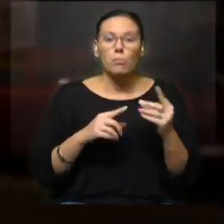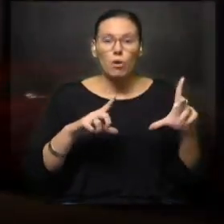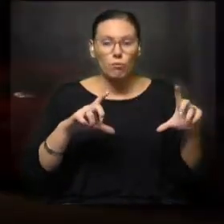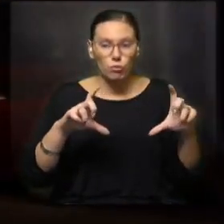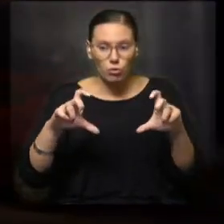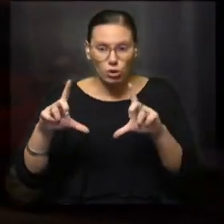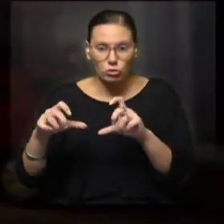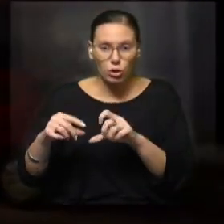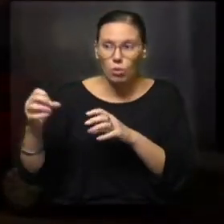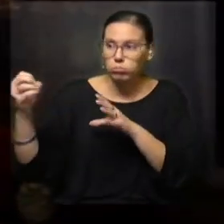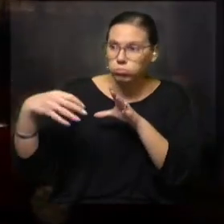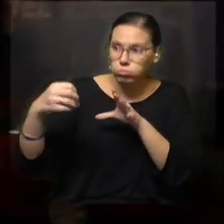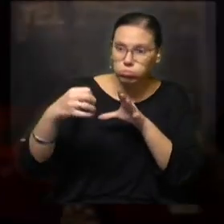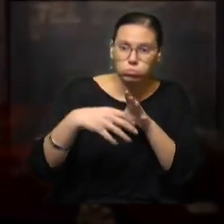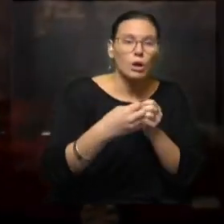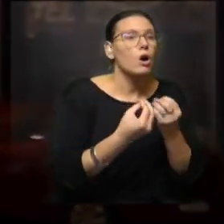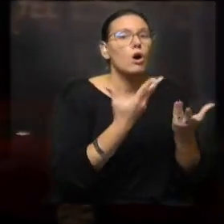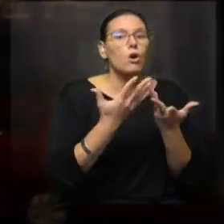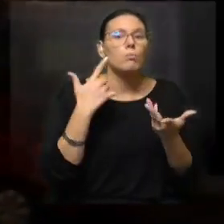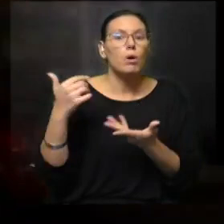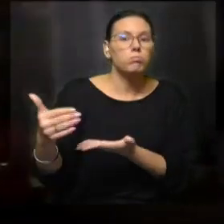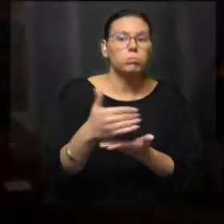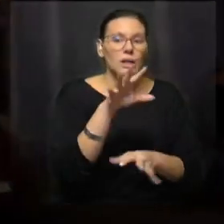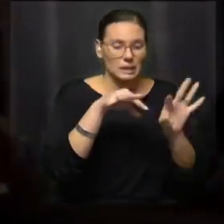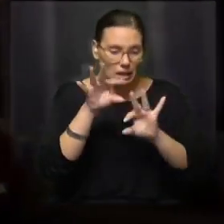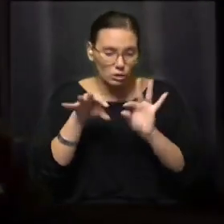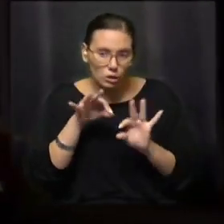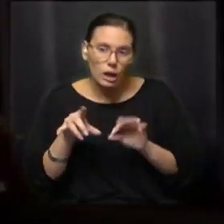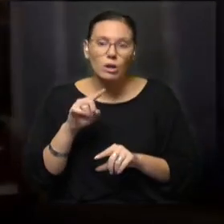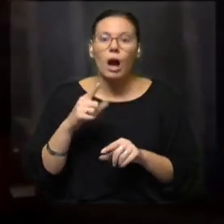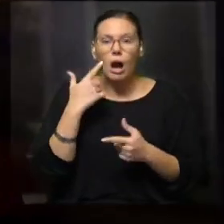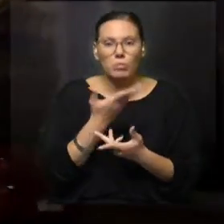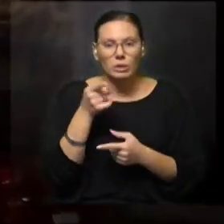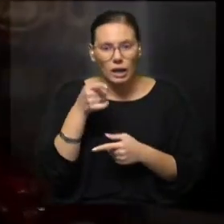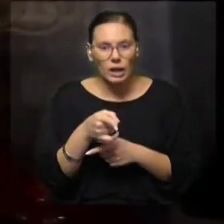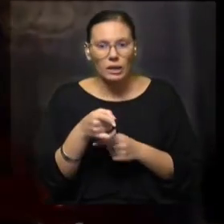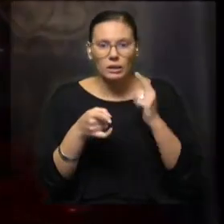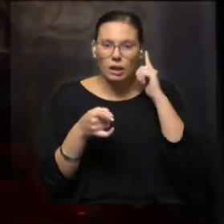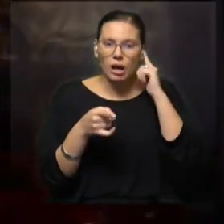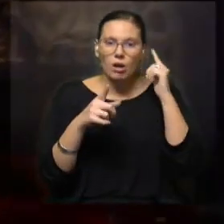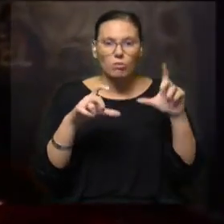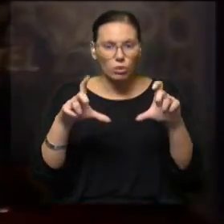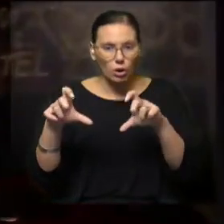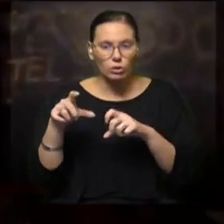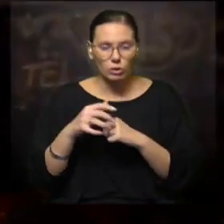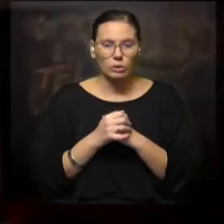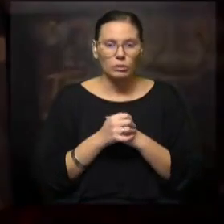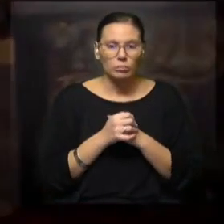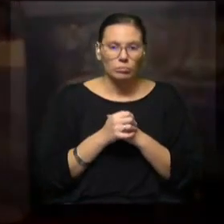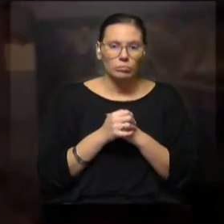estas imágenes ustedes? ¿Cómo hicieron la selección para decir, bueno, vamos a poner esta cantidad de imágenes y estas